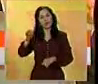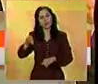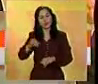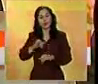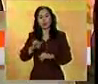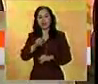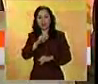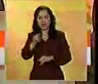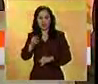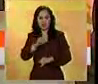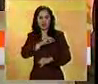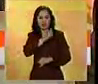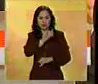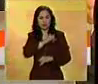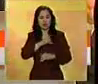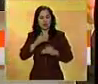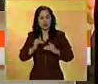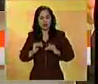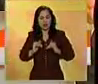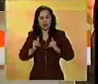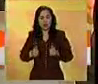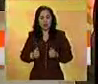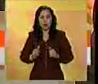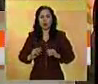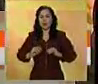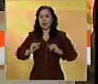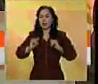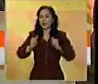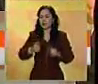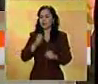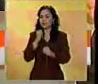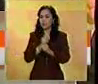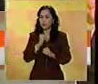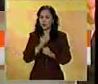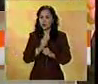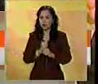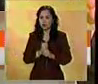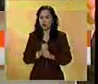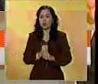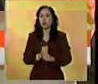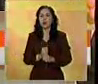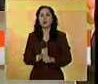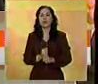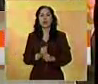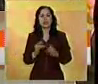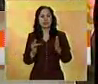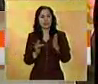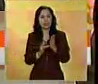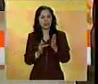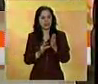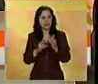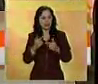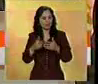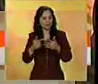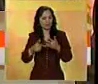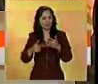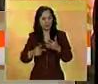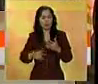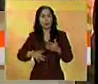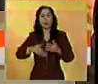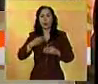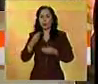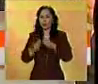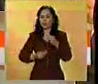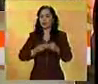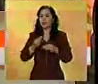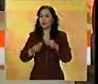ya ellos desde este momento han emprendido el trabajo para que técnicamente pueda